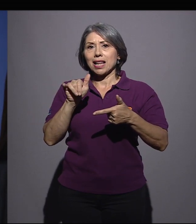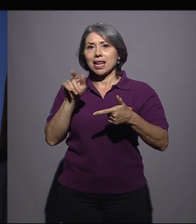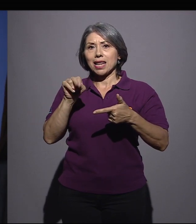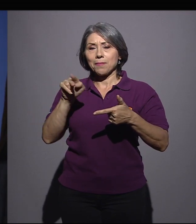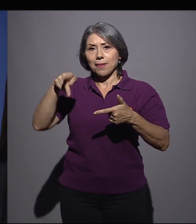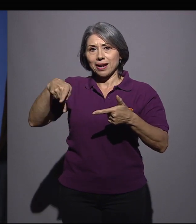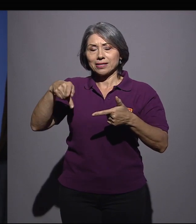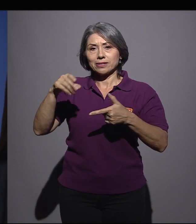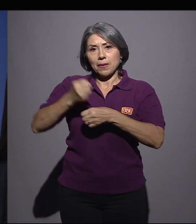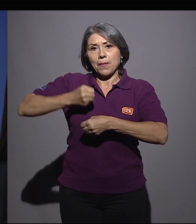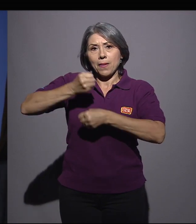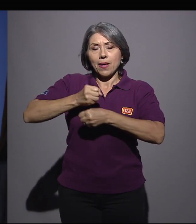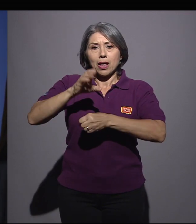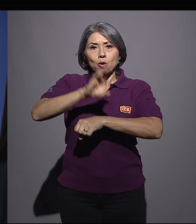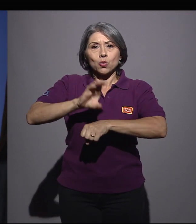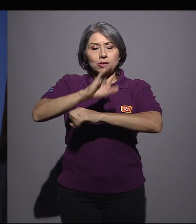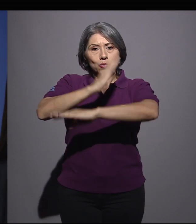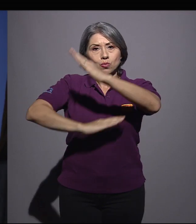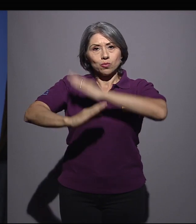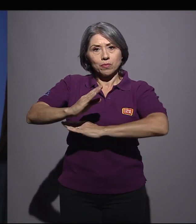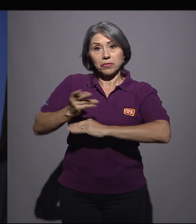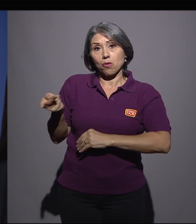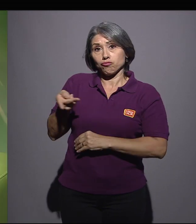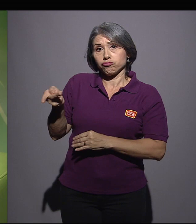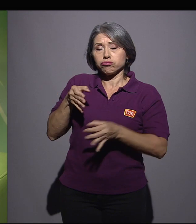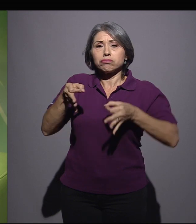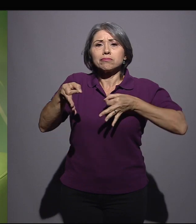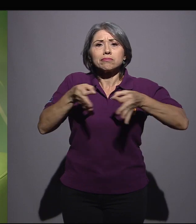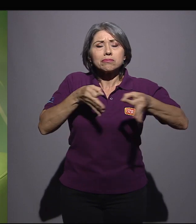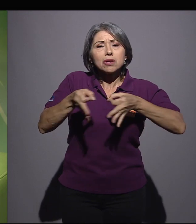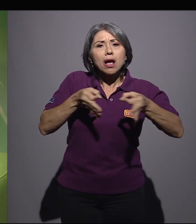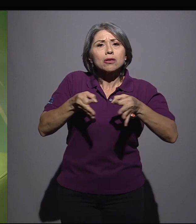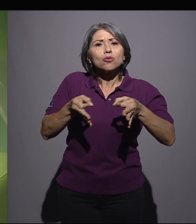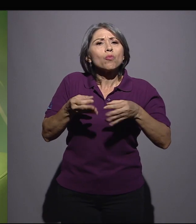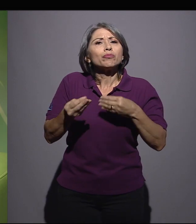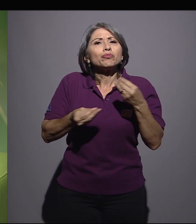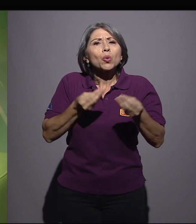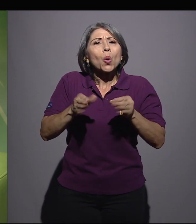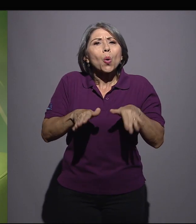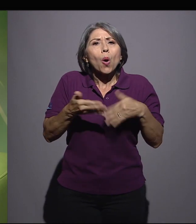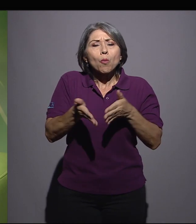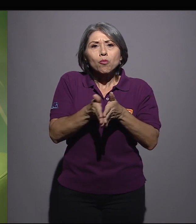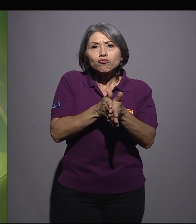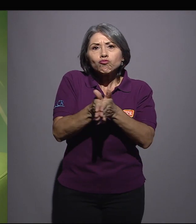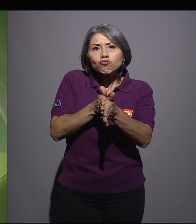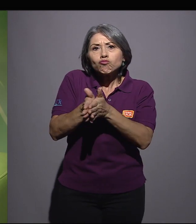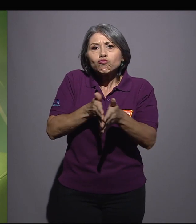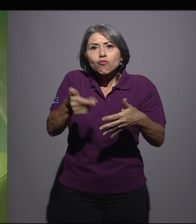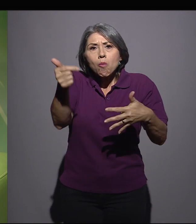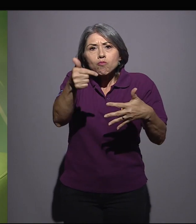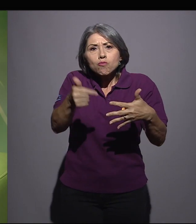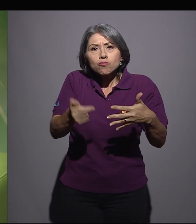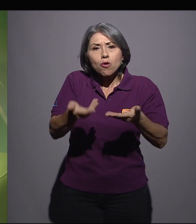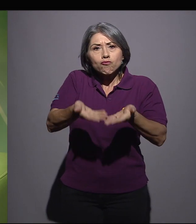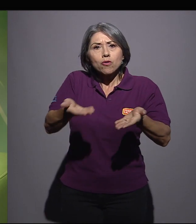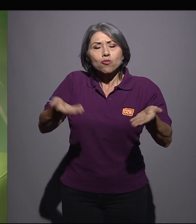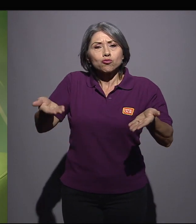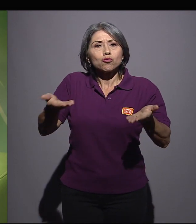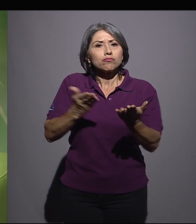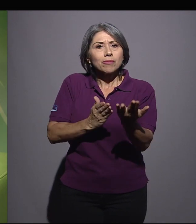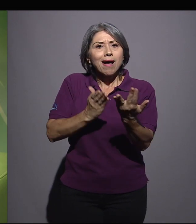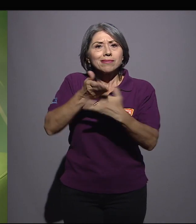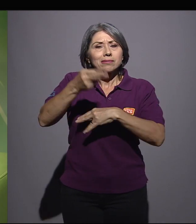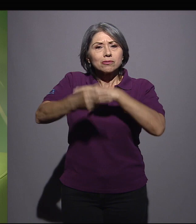Consejo Nacional de Personas con Discapacidad, y estarán explicándonos cómo aprovechar estos recursos para el acceso universal que